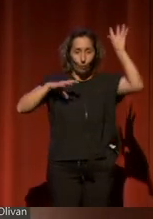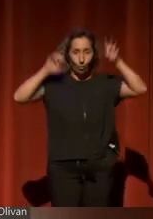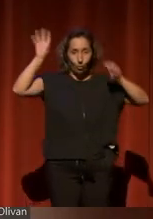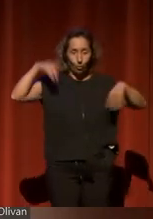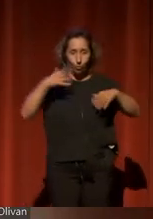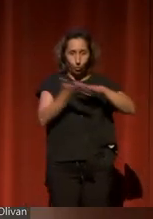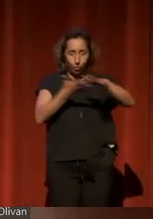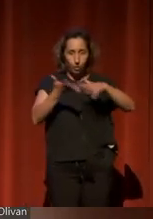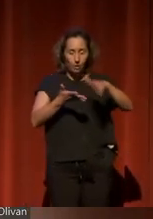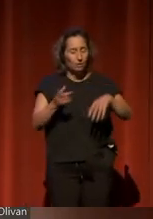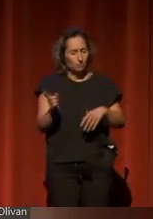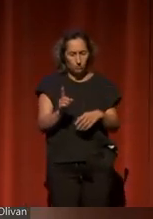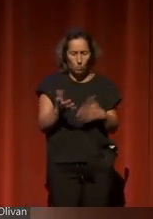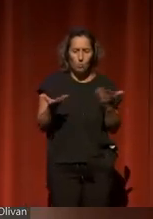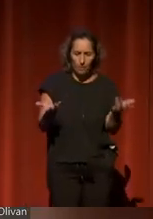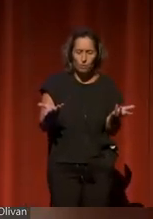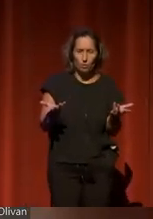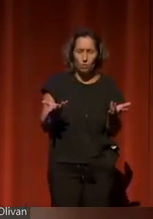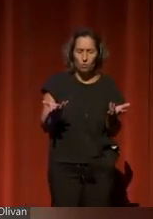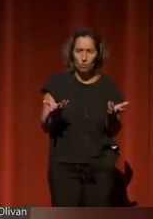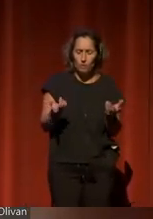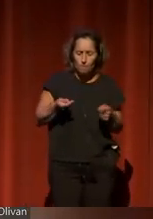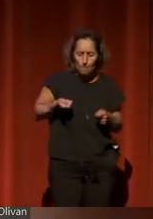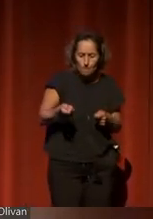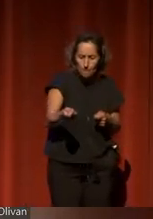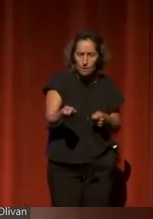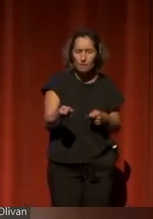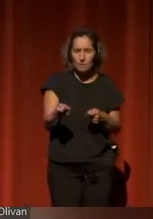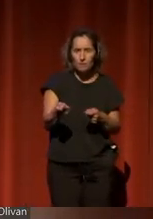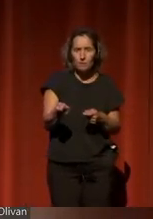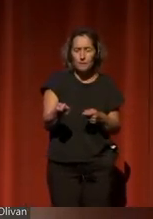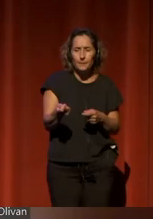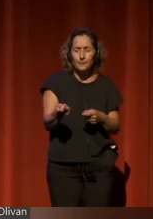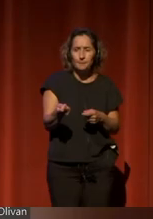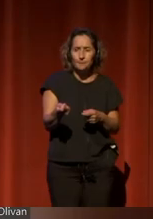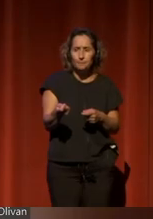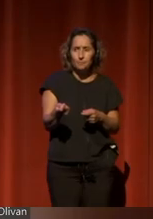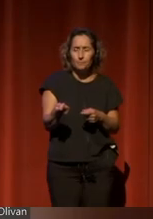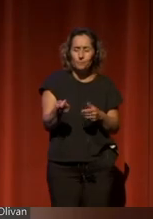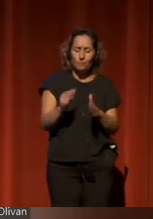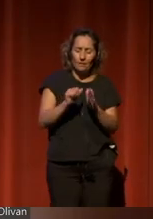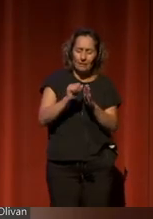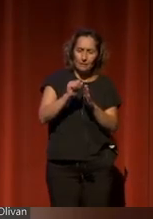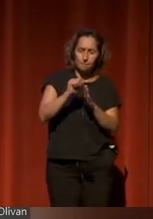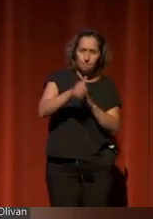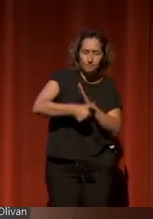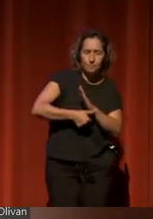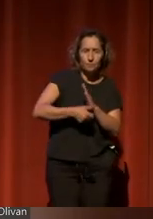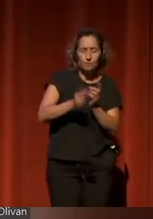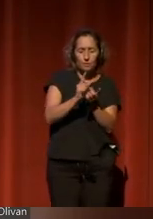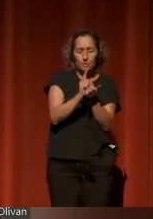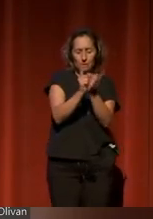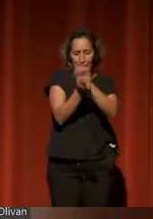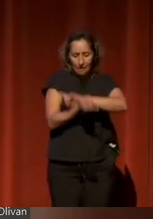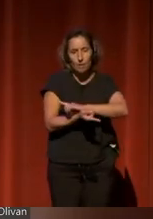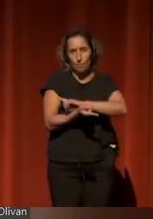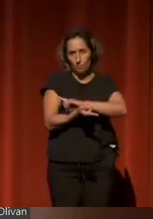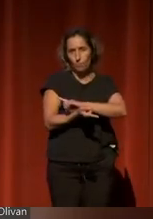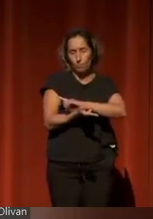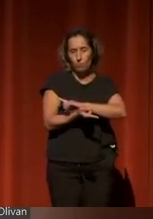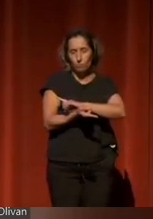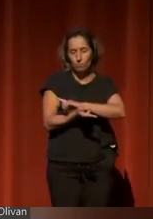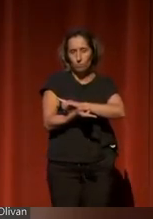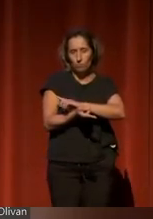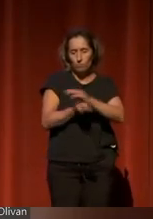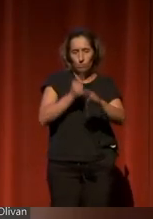eh Porque Bueno estamos provocando no también ese cambio estamos performando eh ese cambio no al